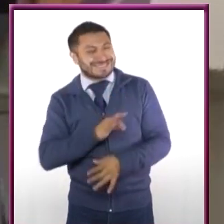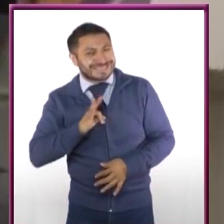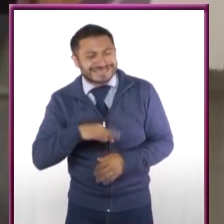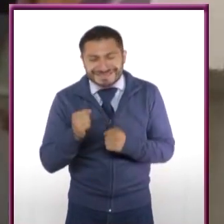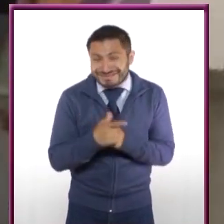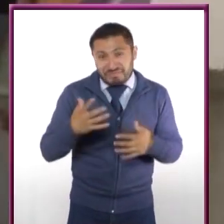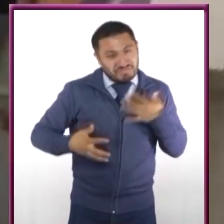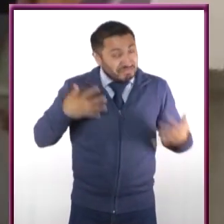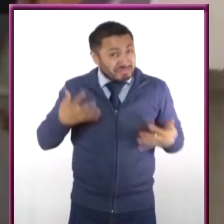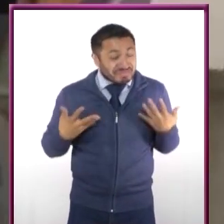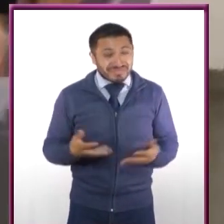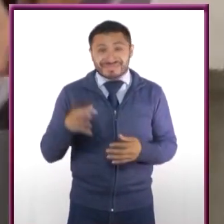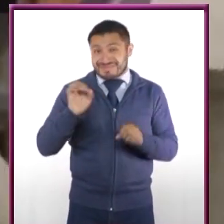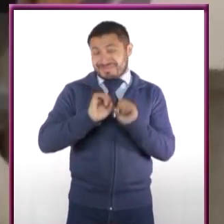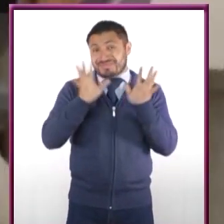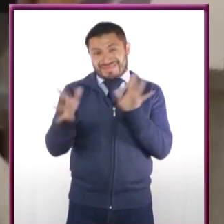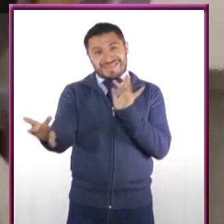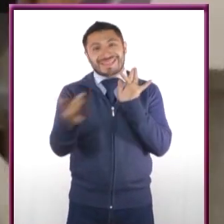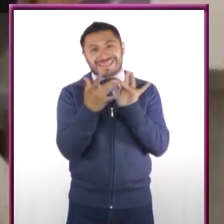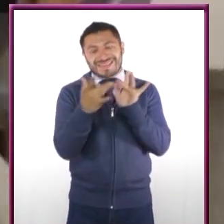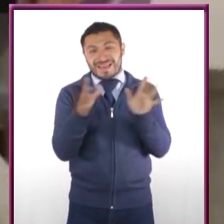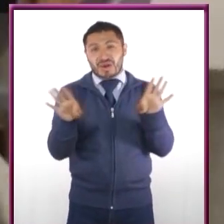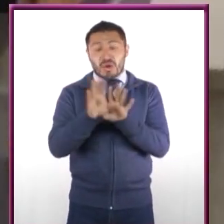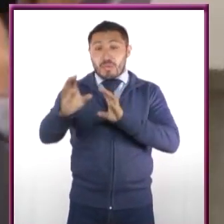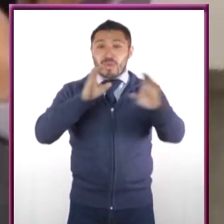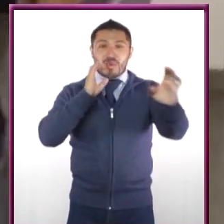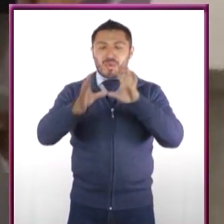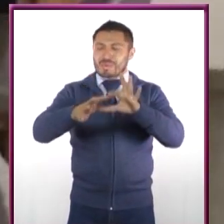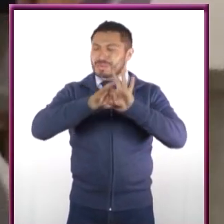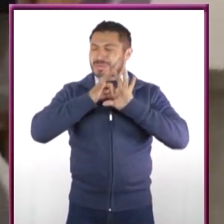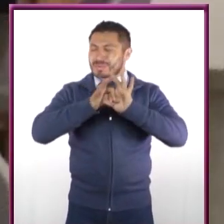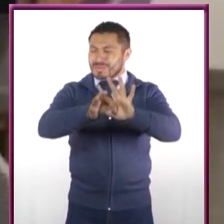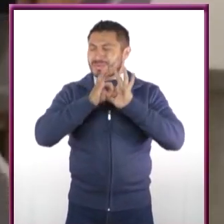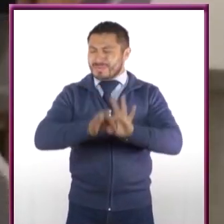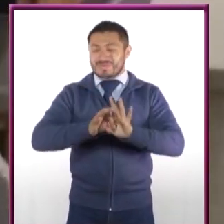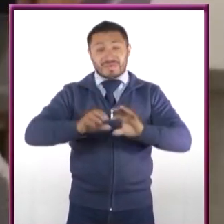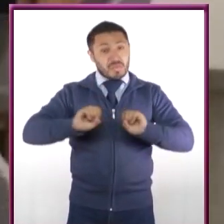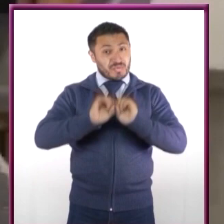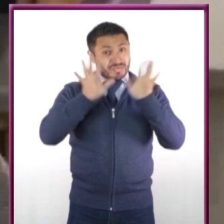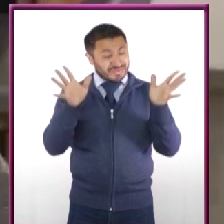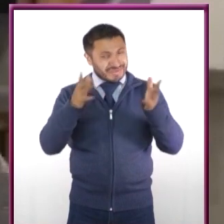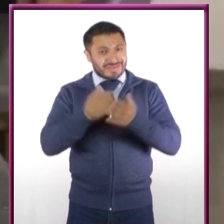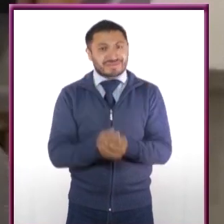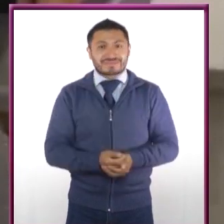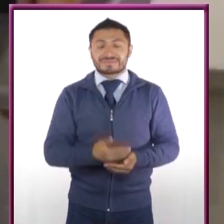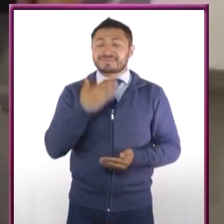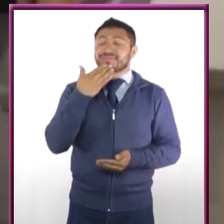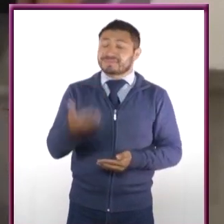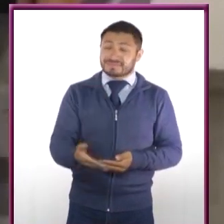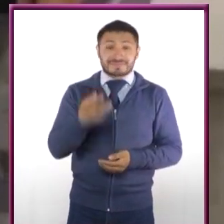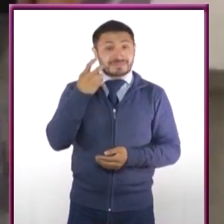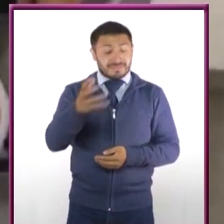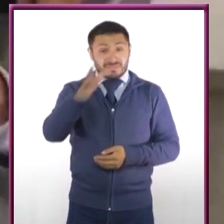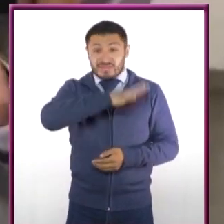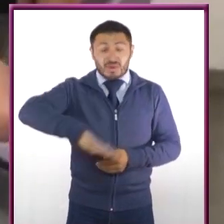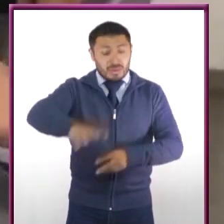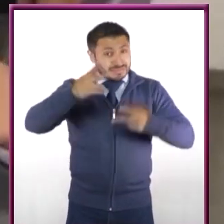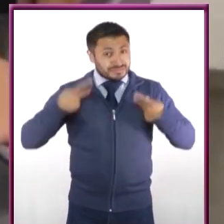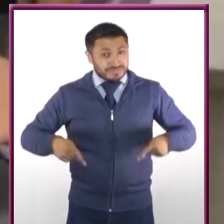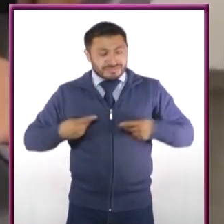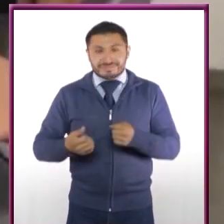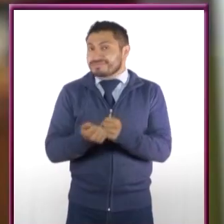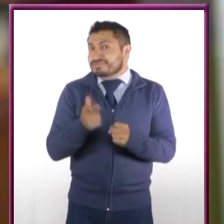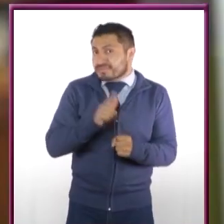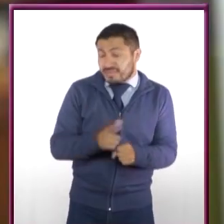con alegría, pues claro que se hace una conexión, se hace una vinculación con la otra persona. Y eso, los seres humanos somos